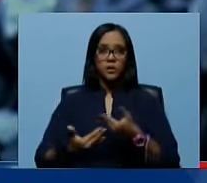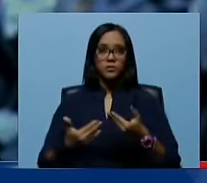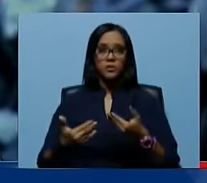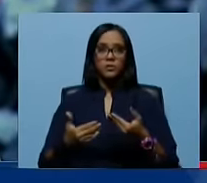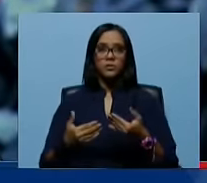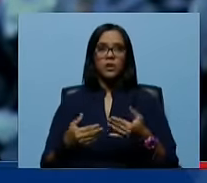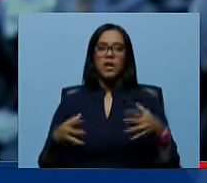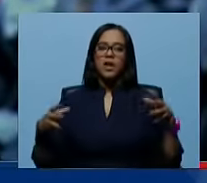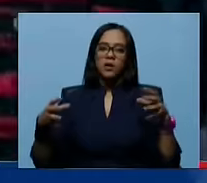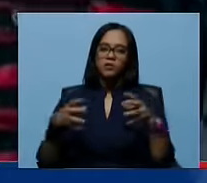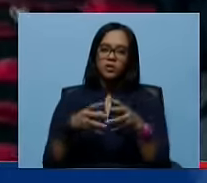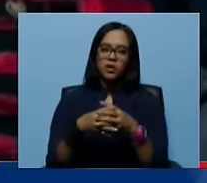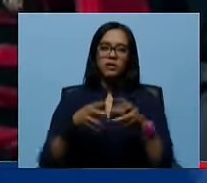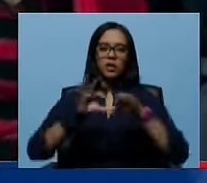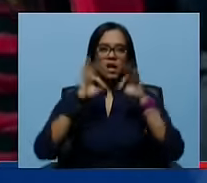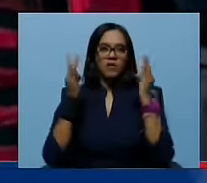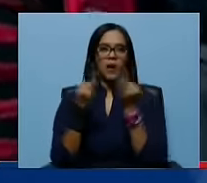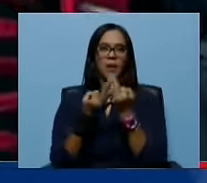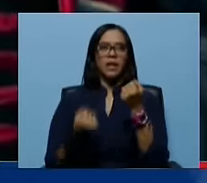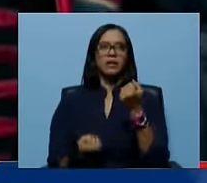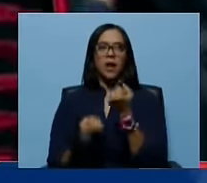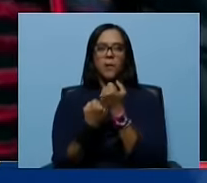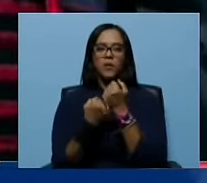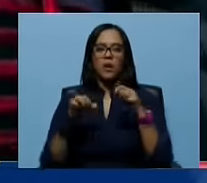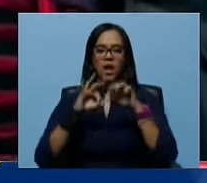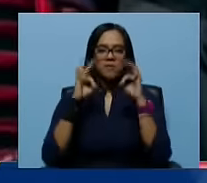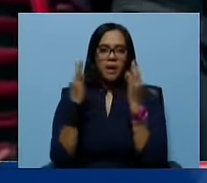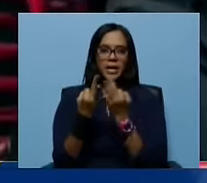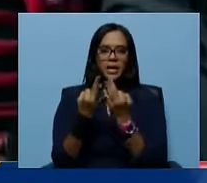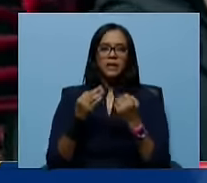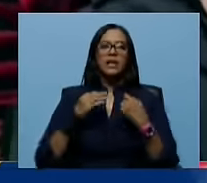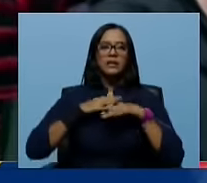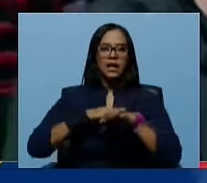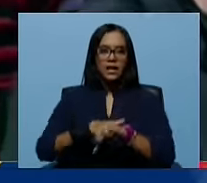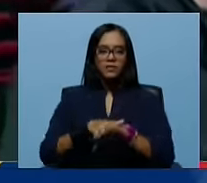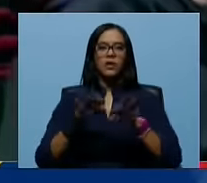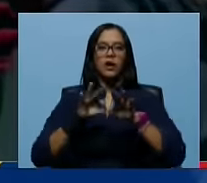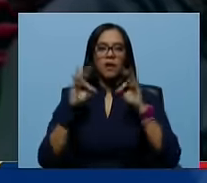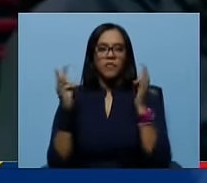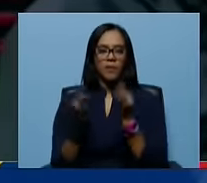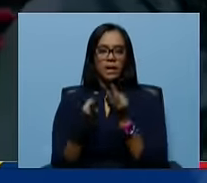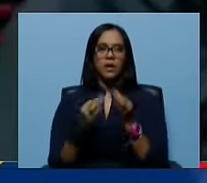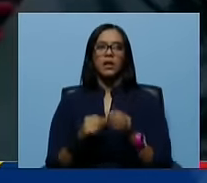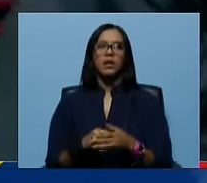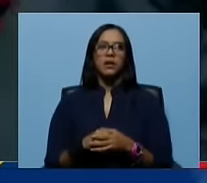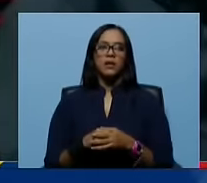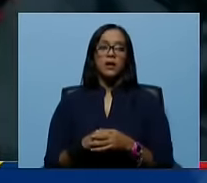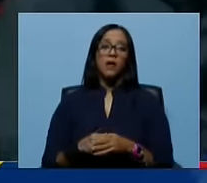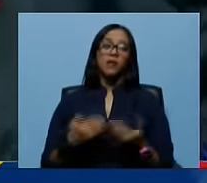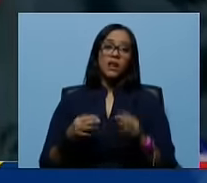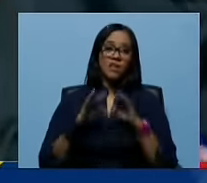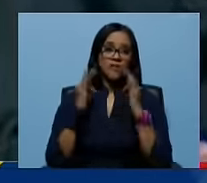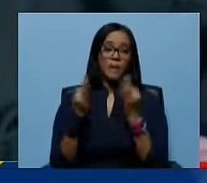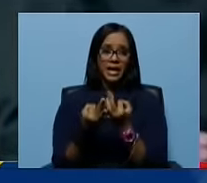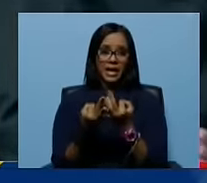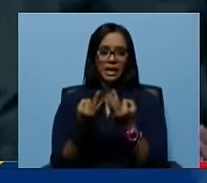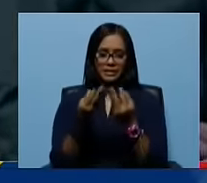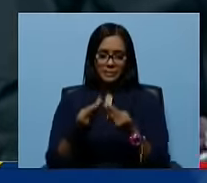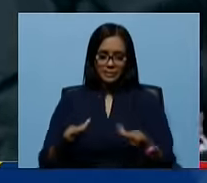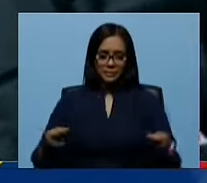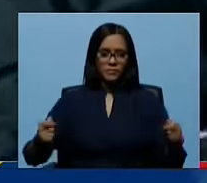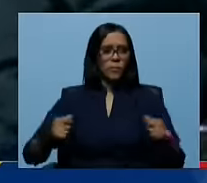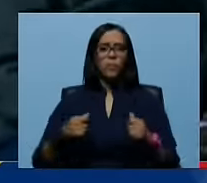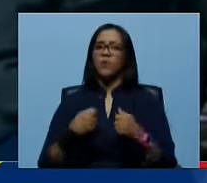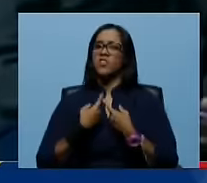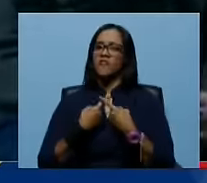de la familia, de apoyo a la familia, de integración de la familia. Cuando la familia se desintegra por múltiples